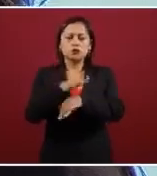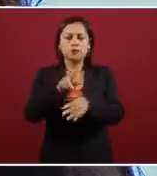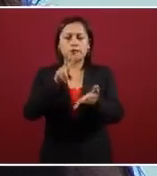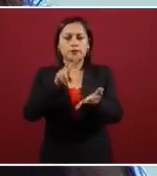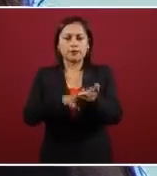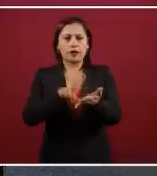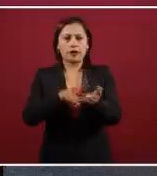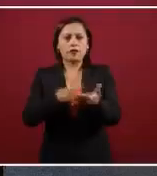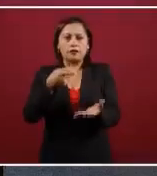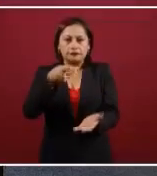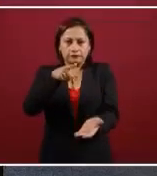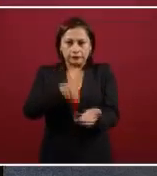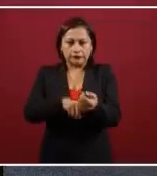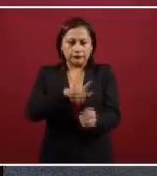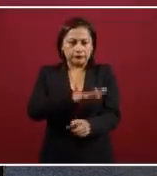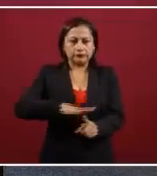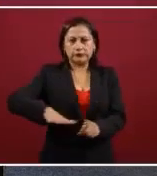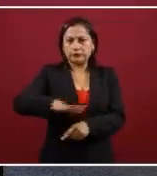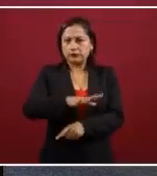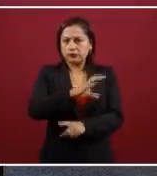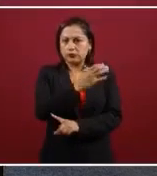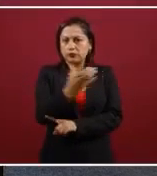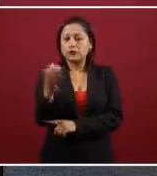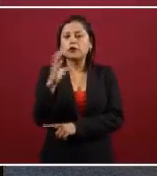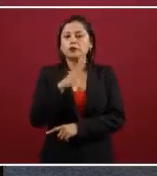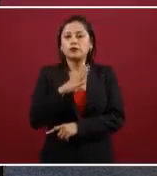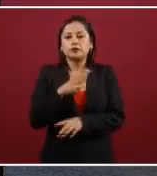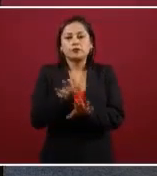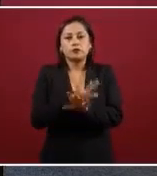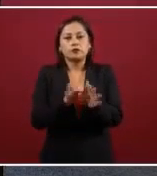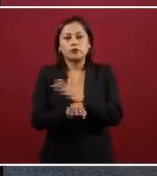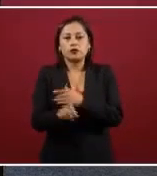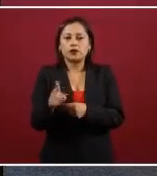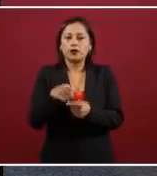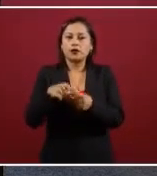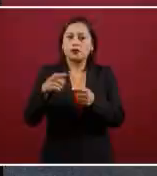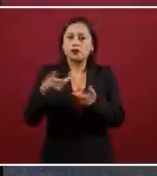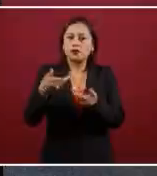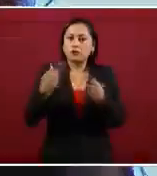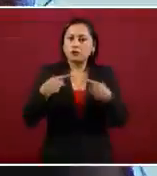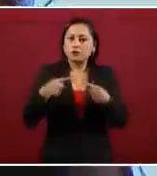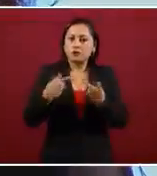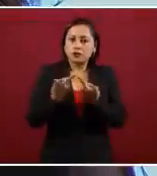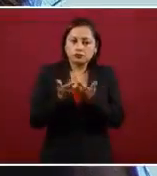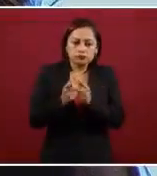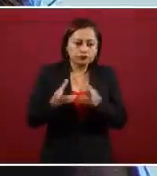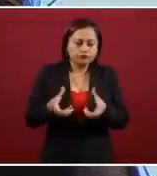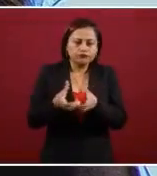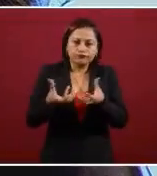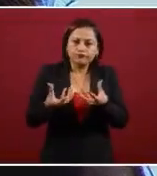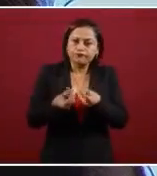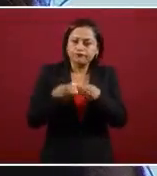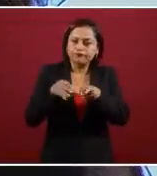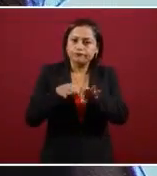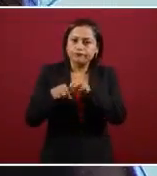el campo. Hablo de valores como el tequio, la faena, la mano vuelta. Y esta es la reconstrucción del